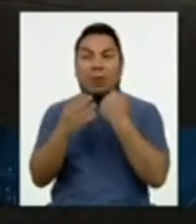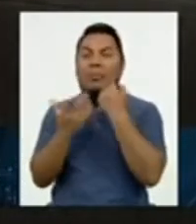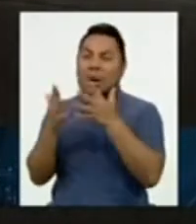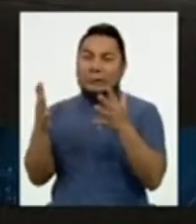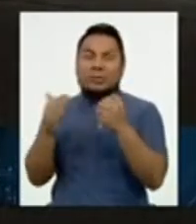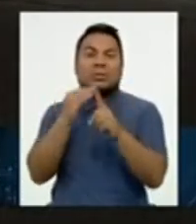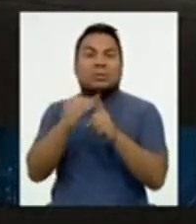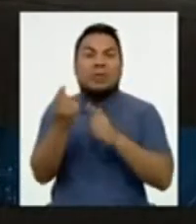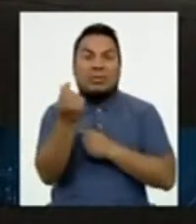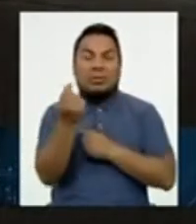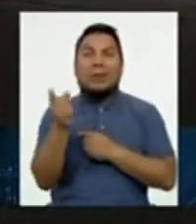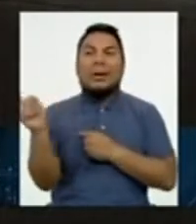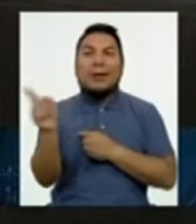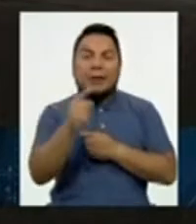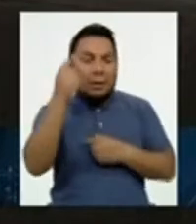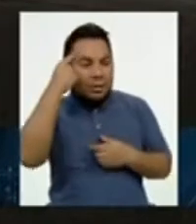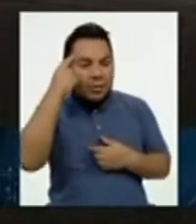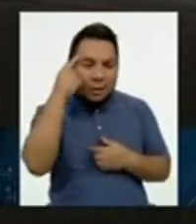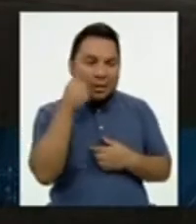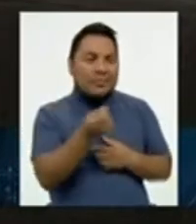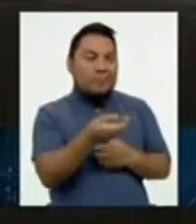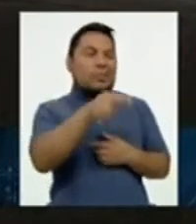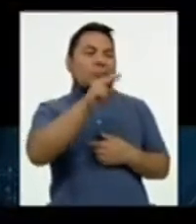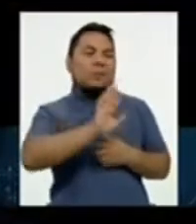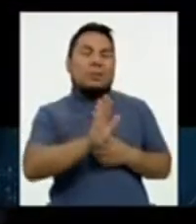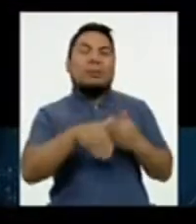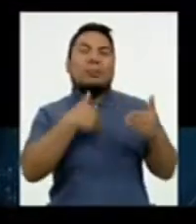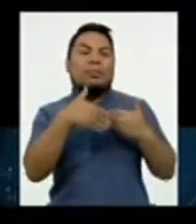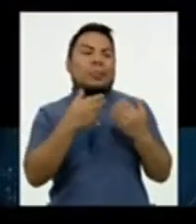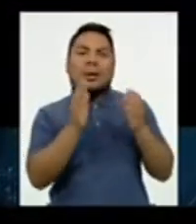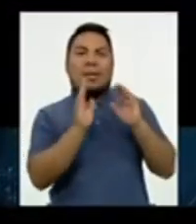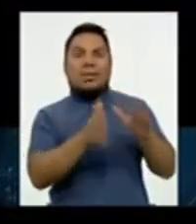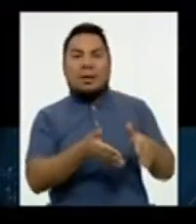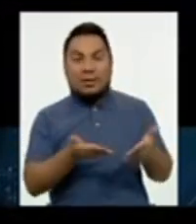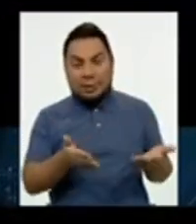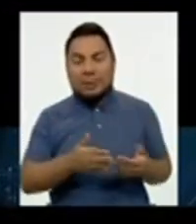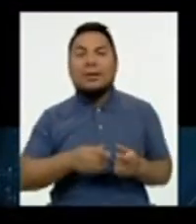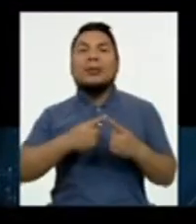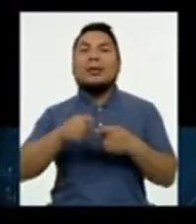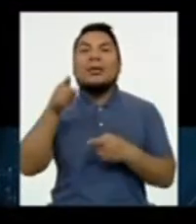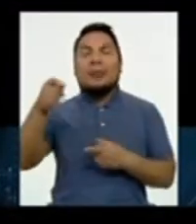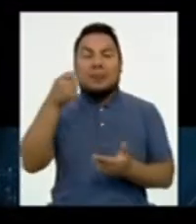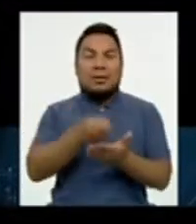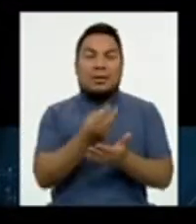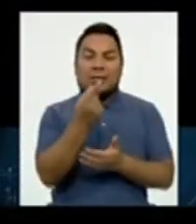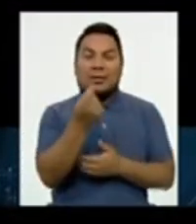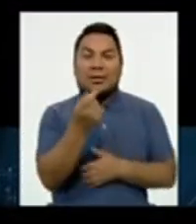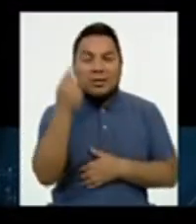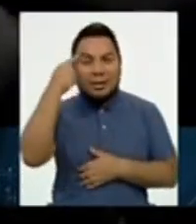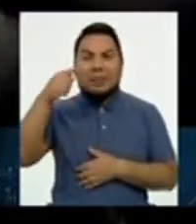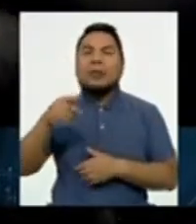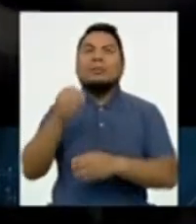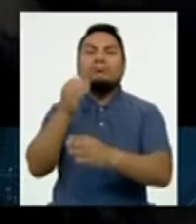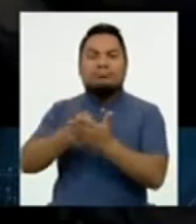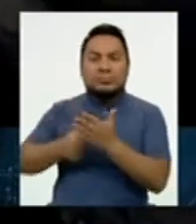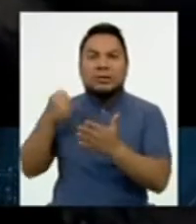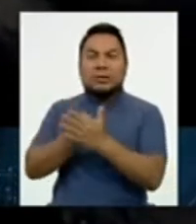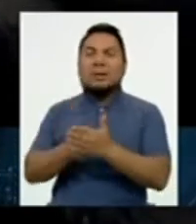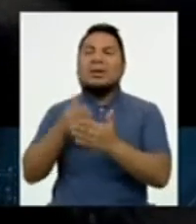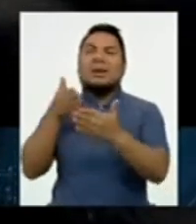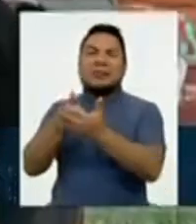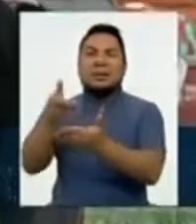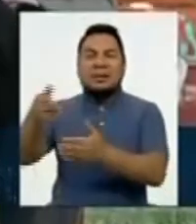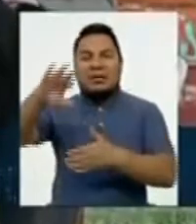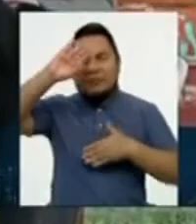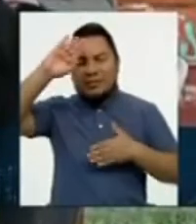sean los que dejen de fumar o fumen mucho menos. Los costos económicos para combatir las enfermedades asociadas al